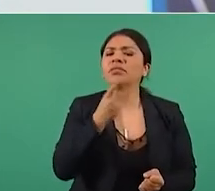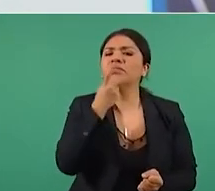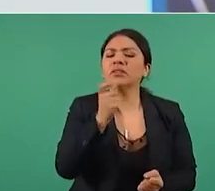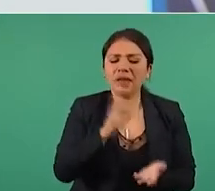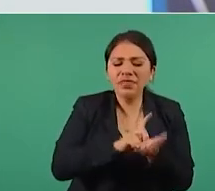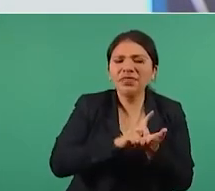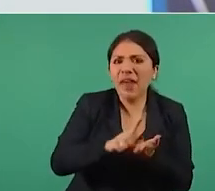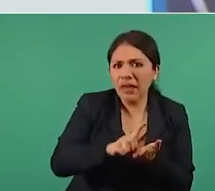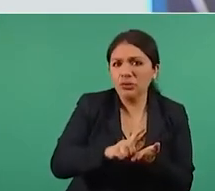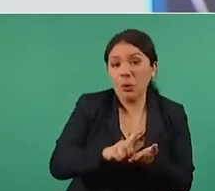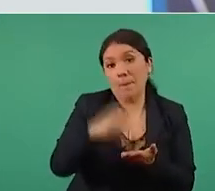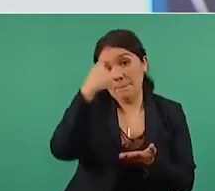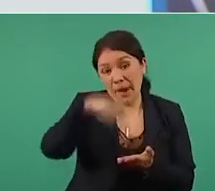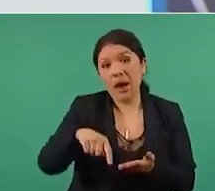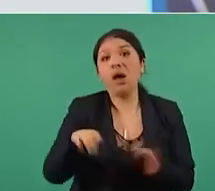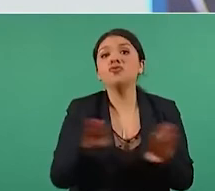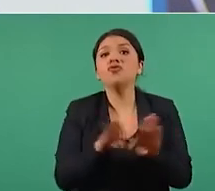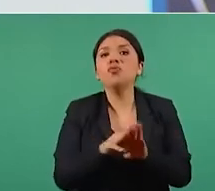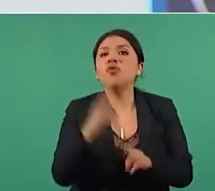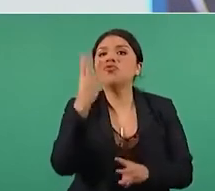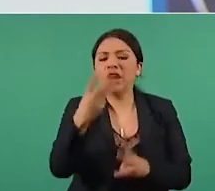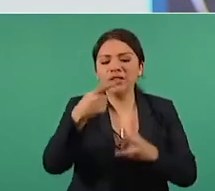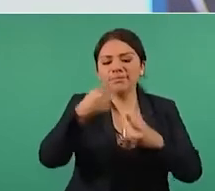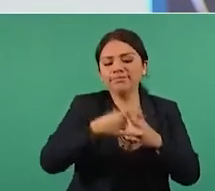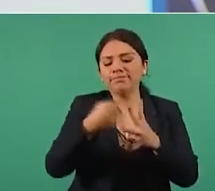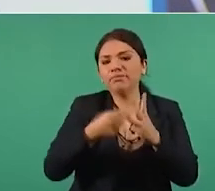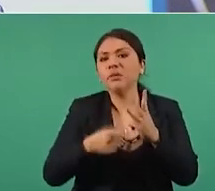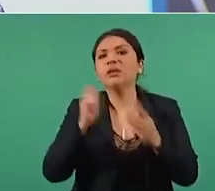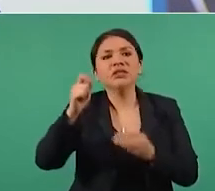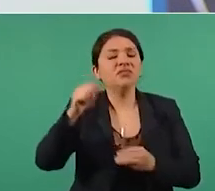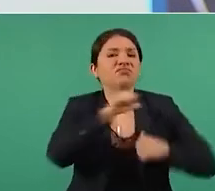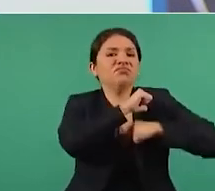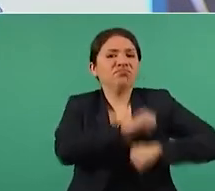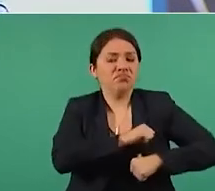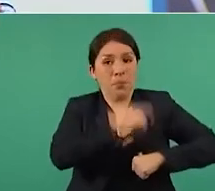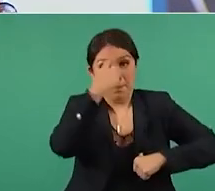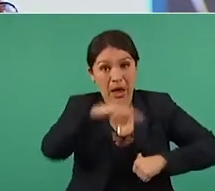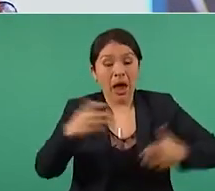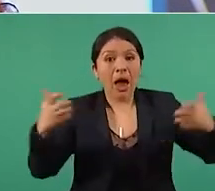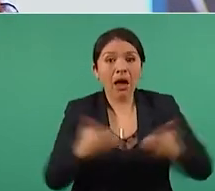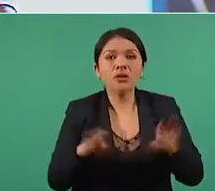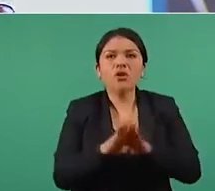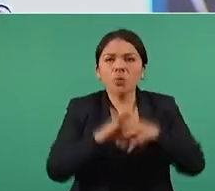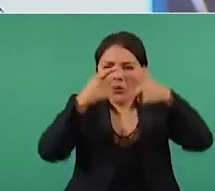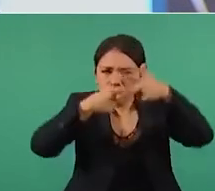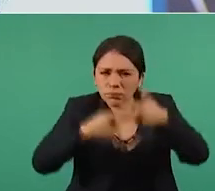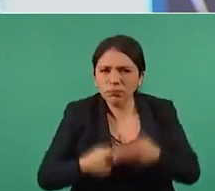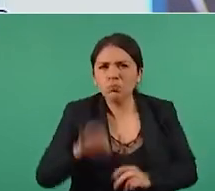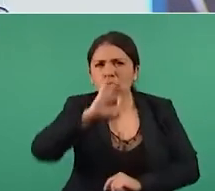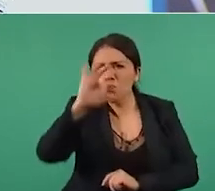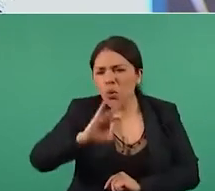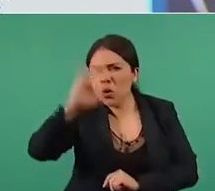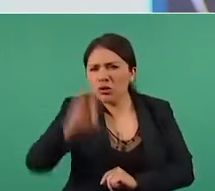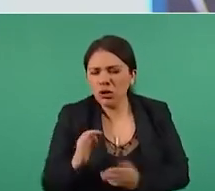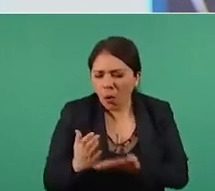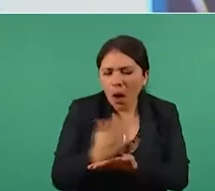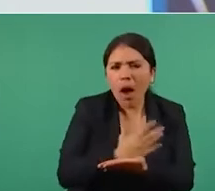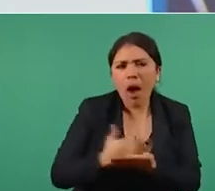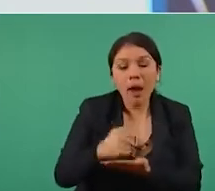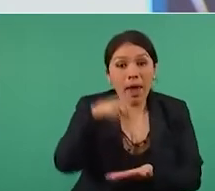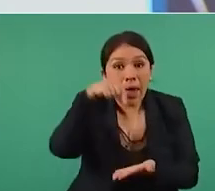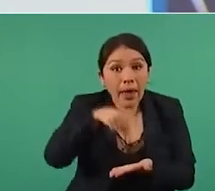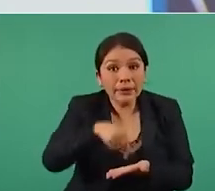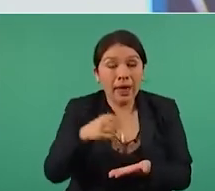a una comisión tripartita como la encargada de definir el porcentaje de las utilidades que deben